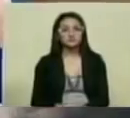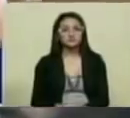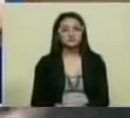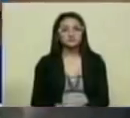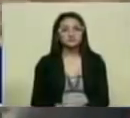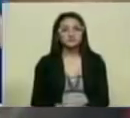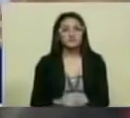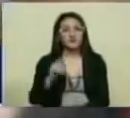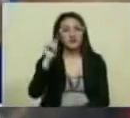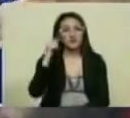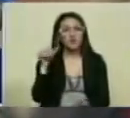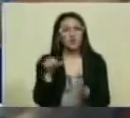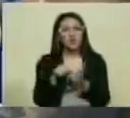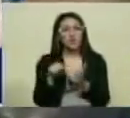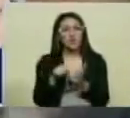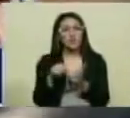venimos.